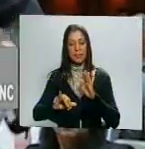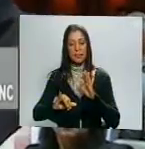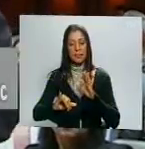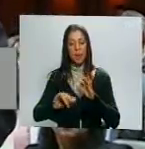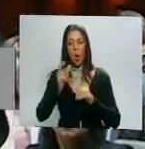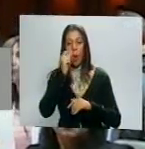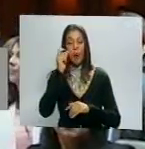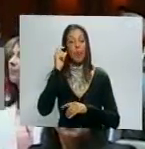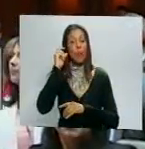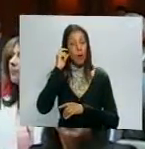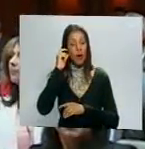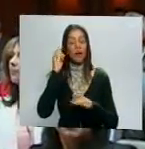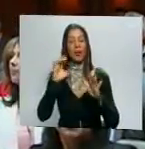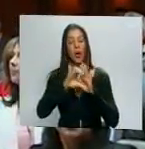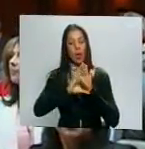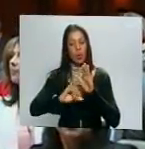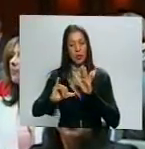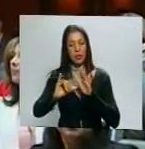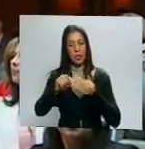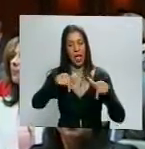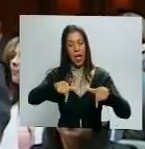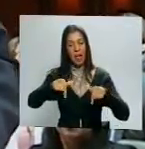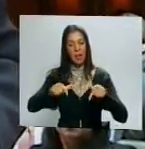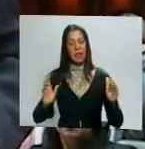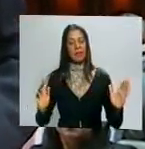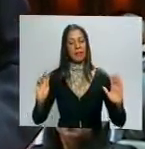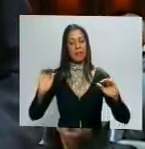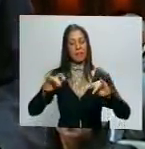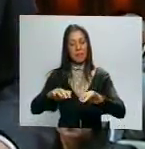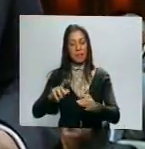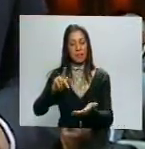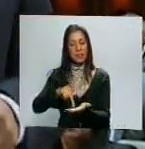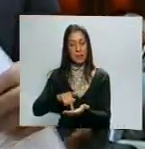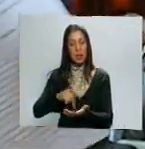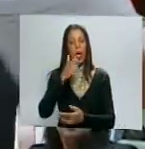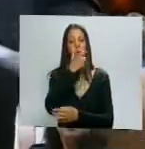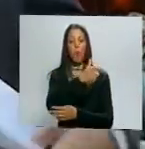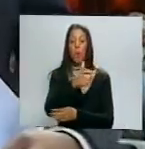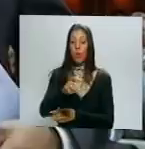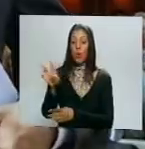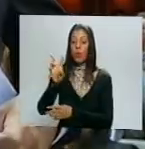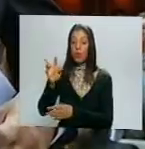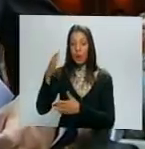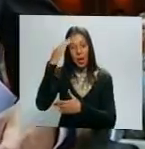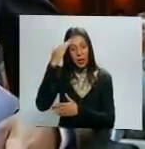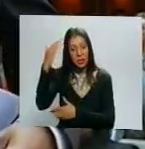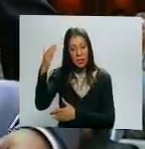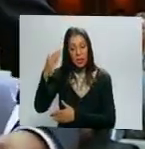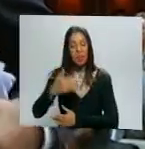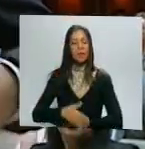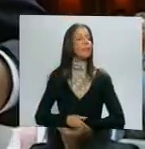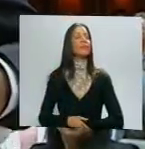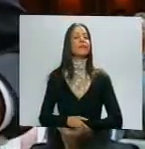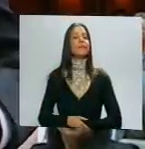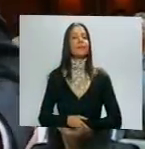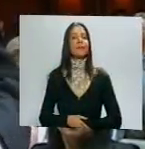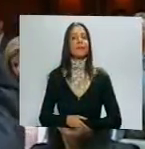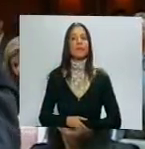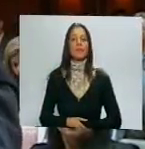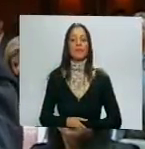las constituyentes que están hoy presentes, al pueblo de Venezuela. Lo decía